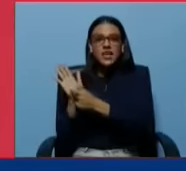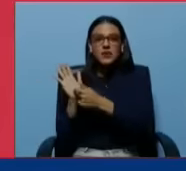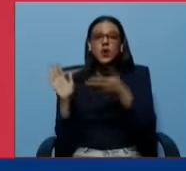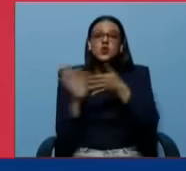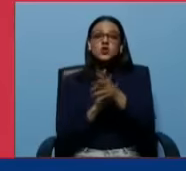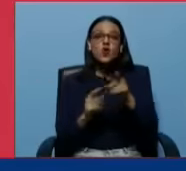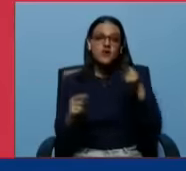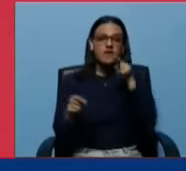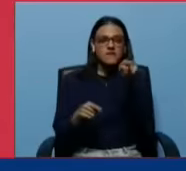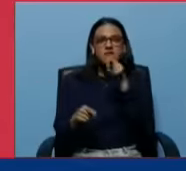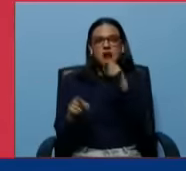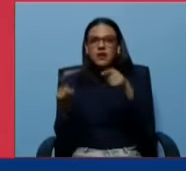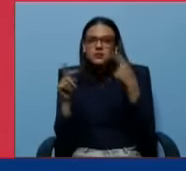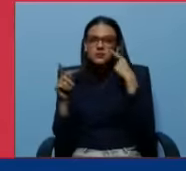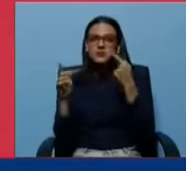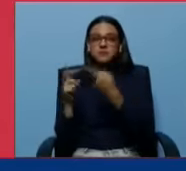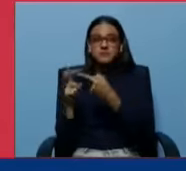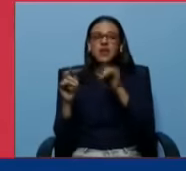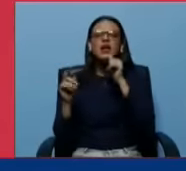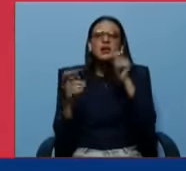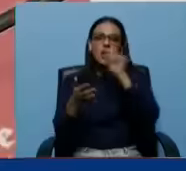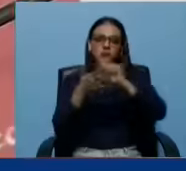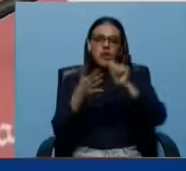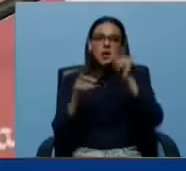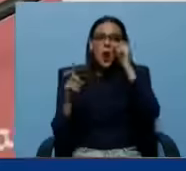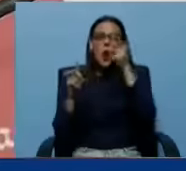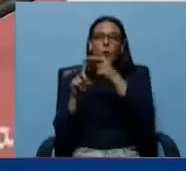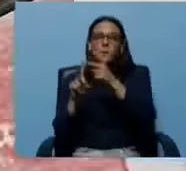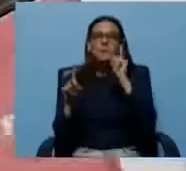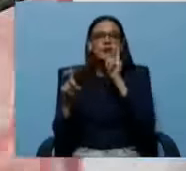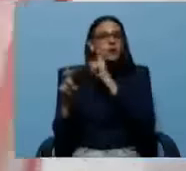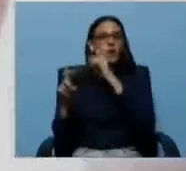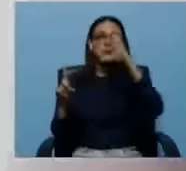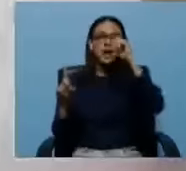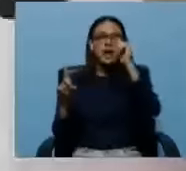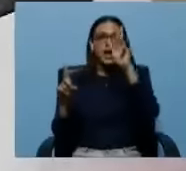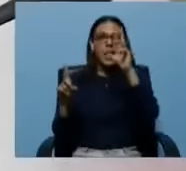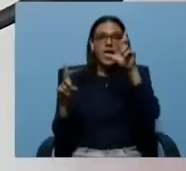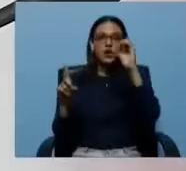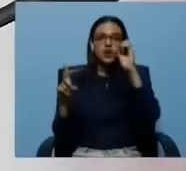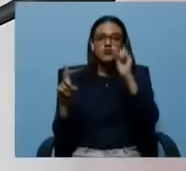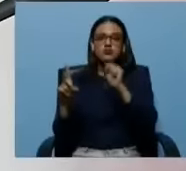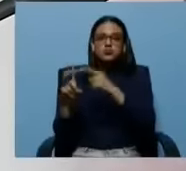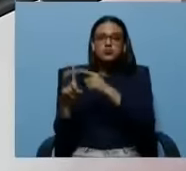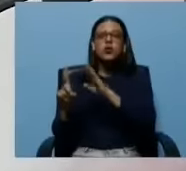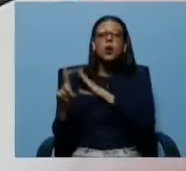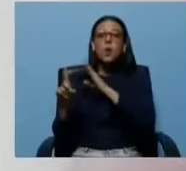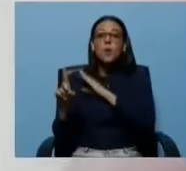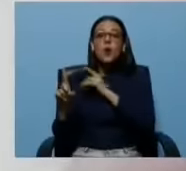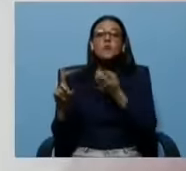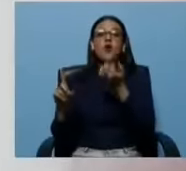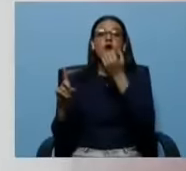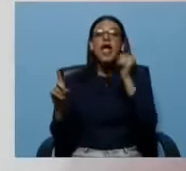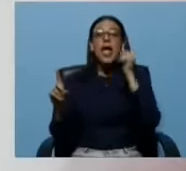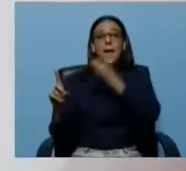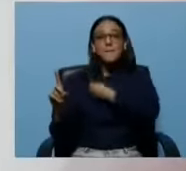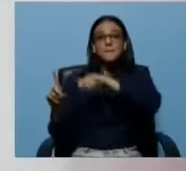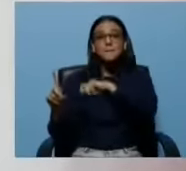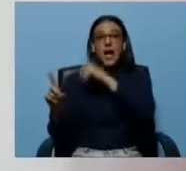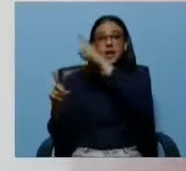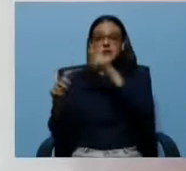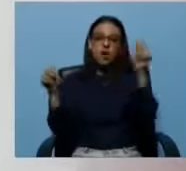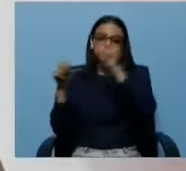fascismo mainstream, escrito por un autor llamado Carlos Censo, de Valencia, España,